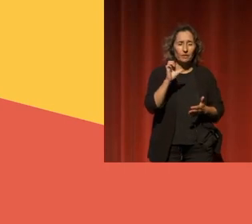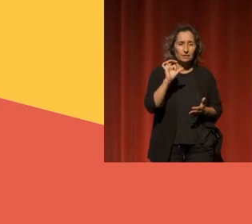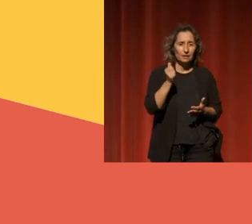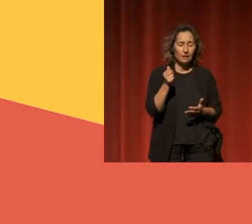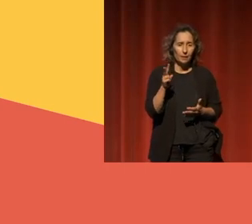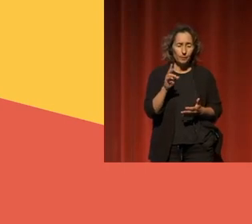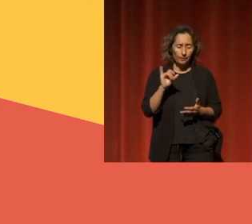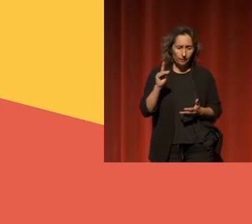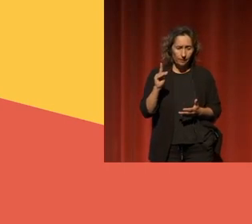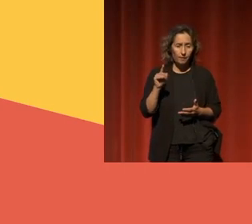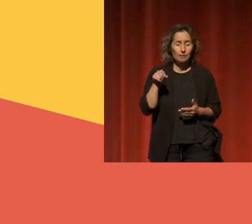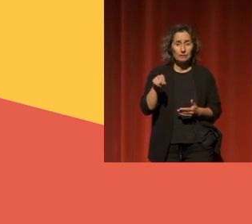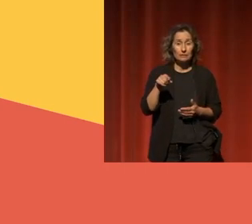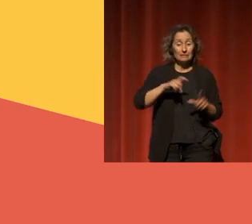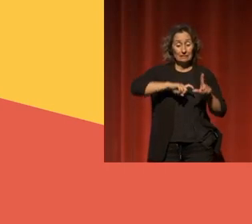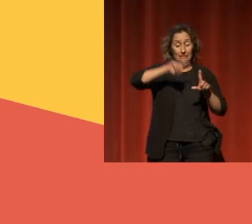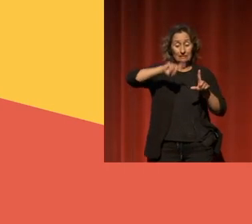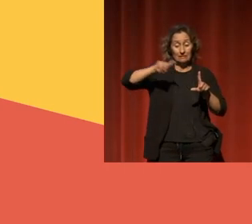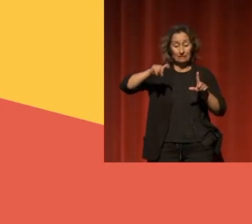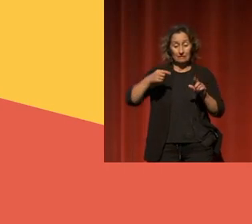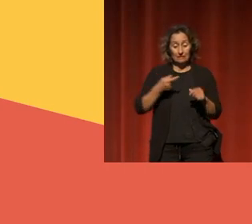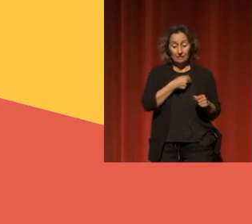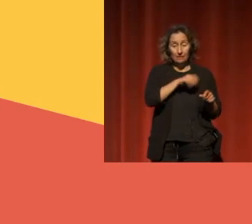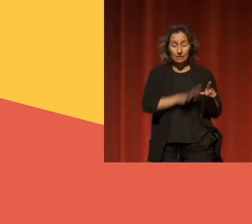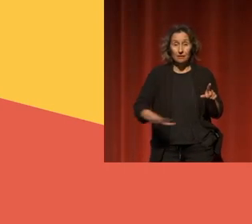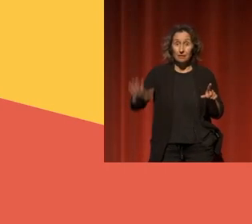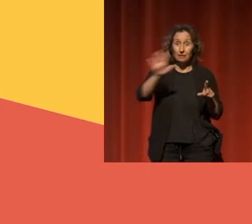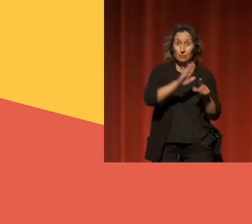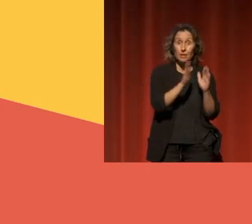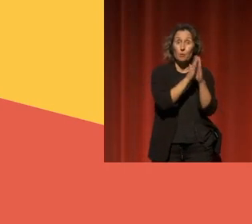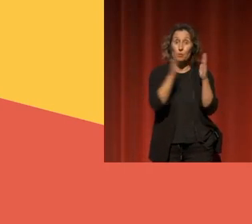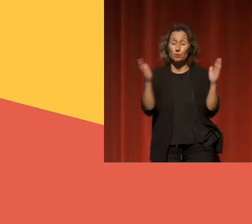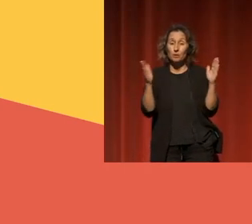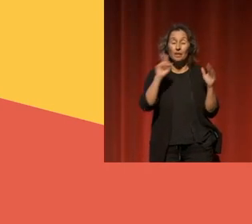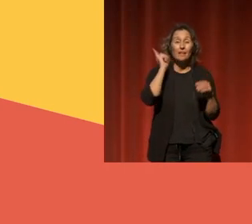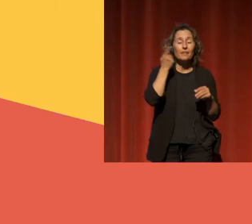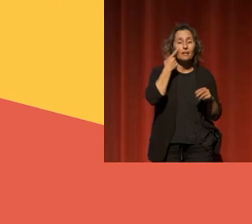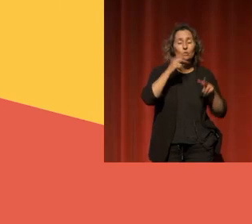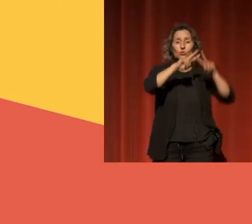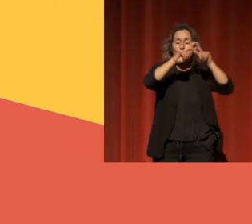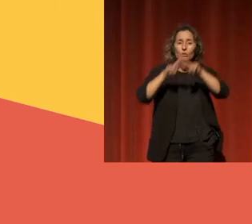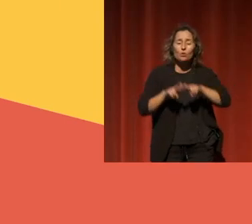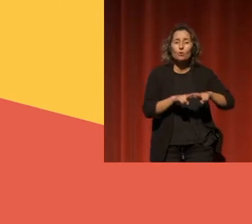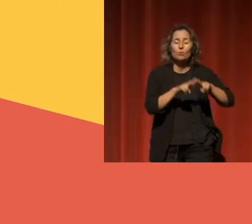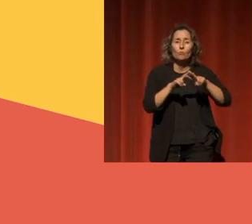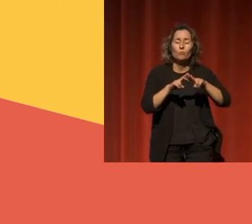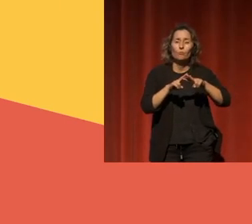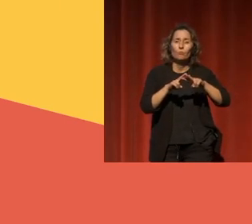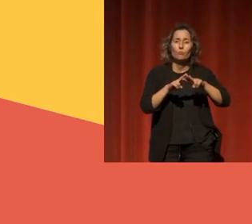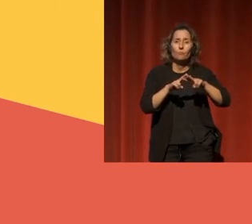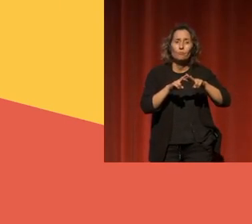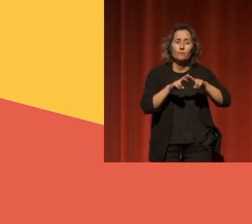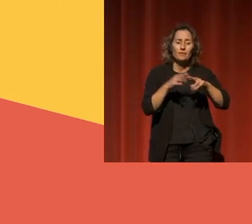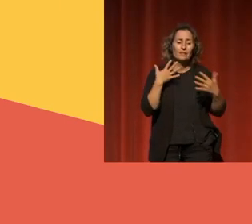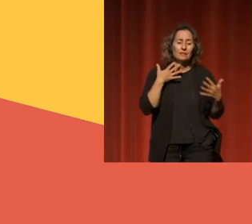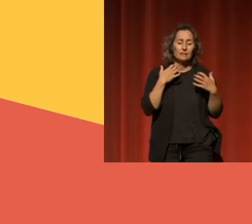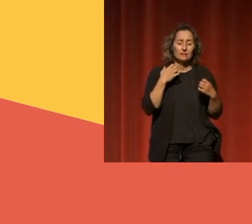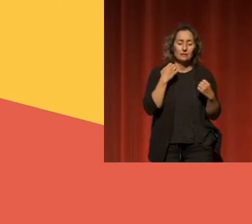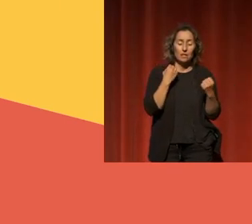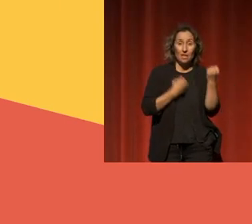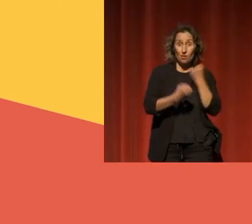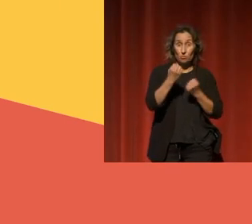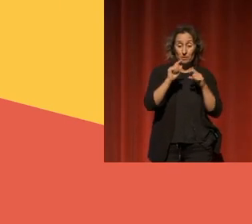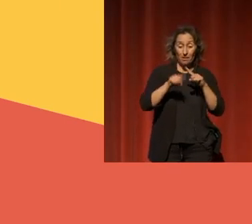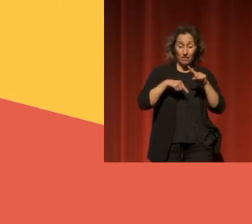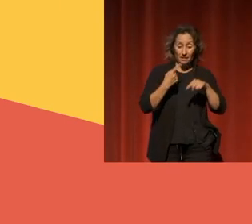fesabid sobre las bibliotecas públicas En España se titulaba así diagnóstico eh tras la crisis económica